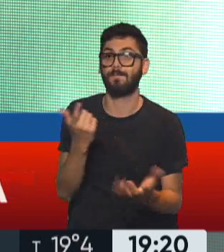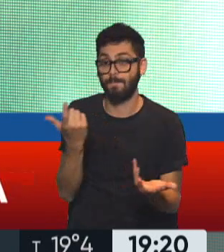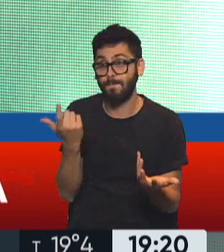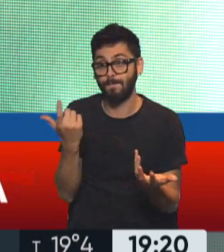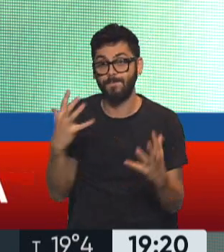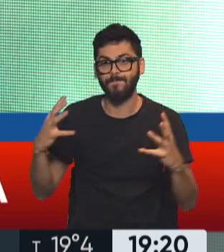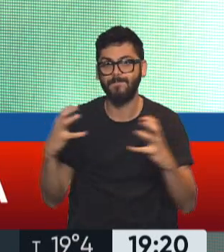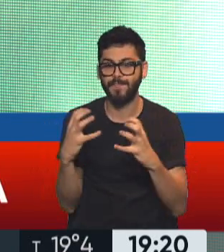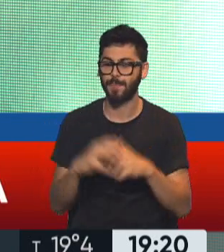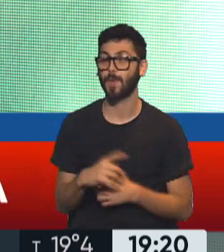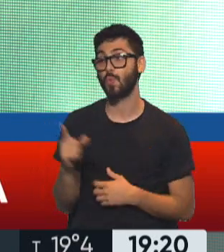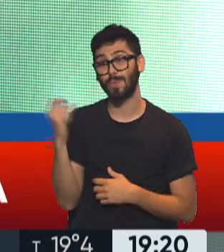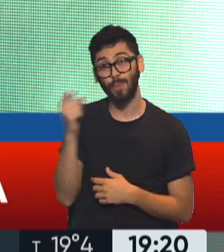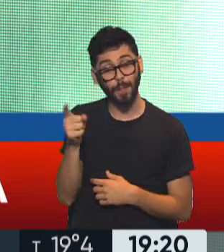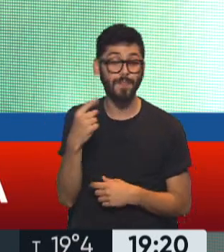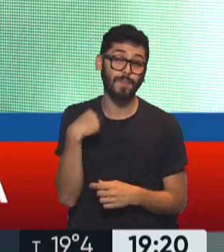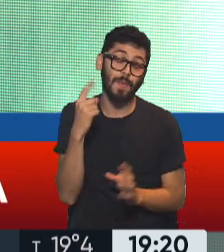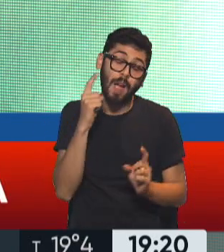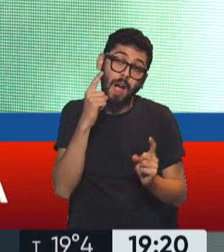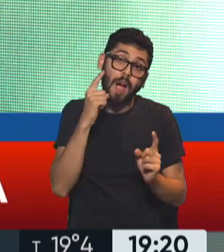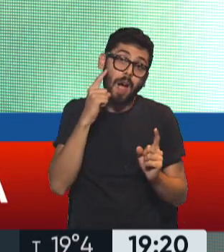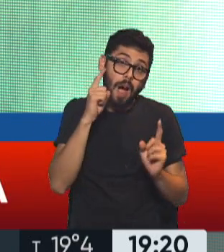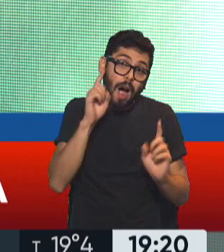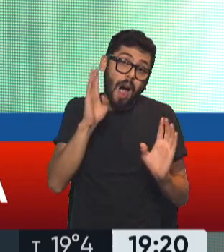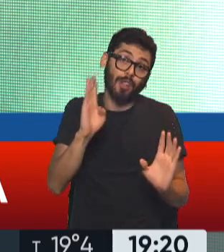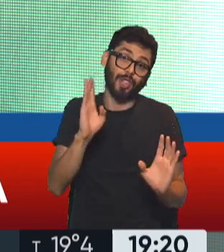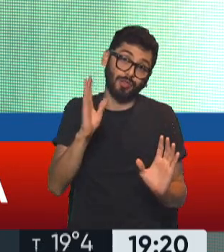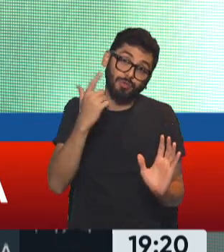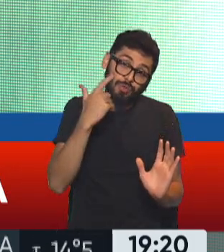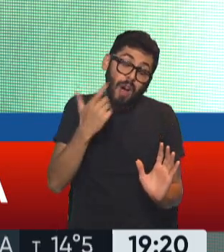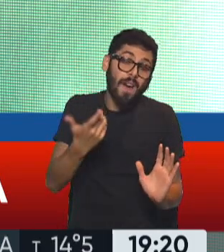Leticia, y atención con todo esto. Nos vamos a ir orbitando, por supuesto, lo que sucede en Europa.